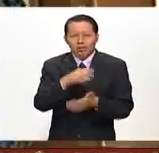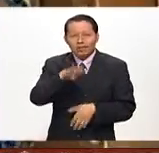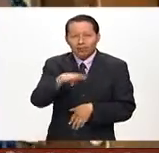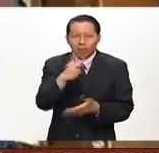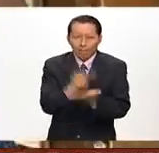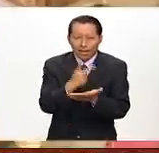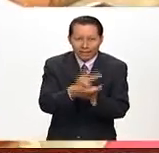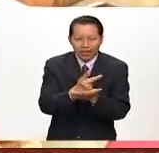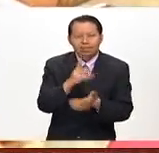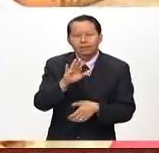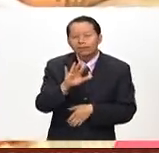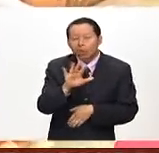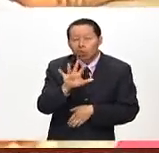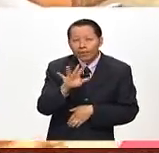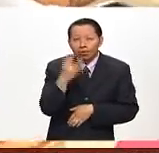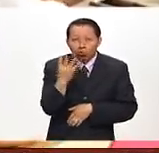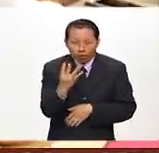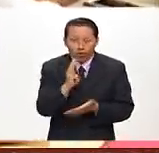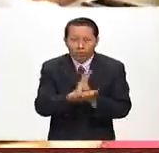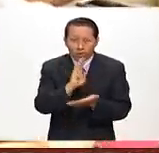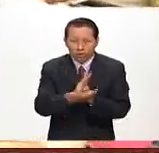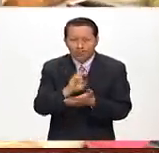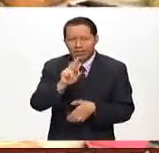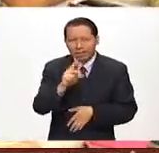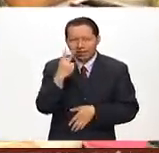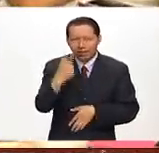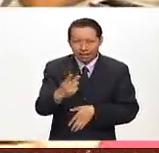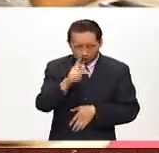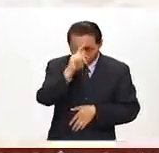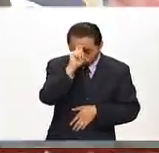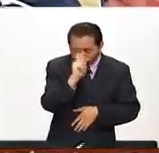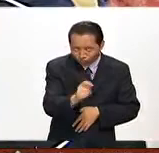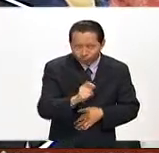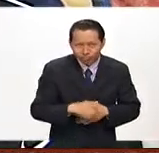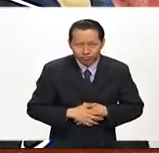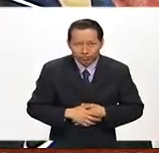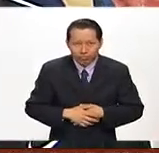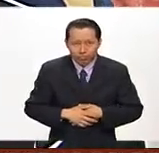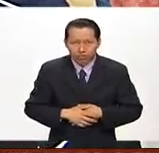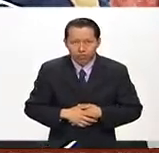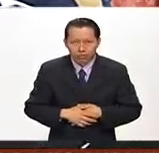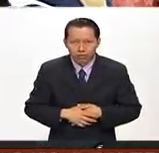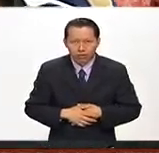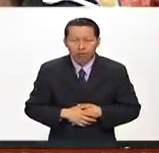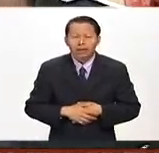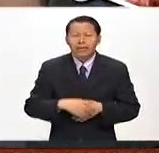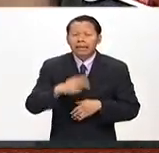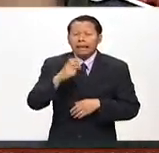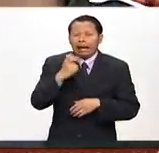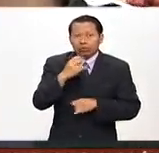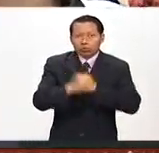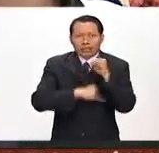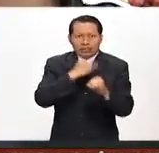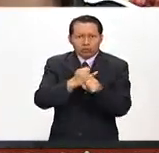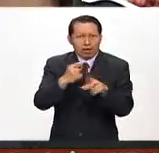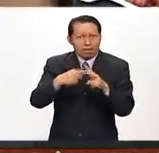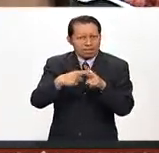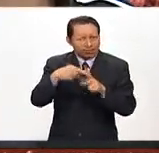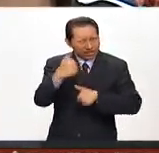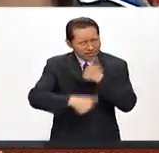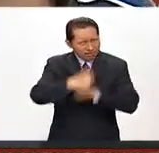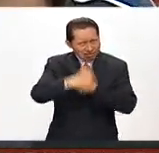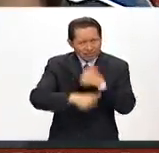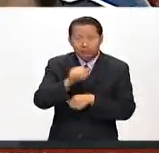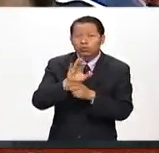plata, 54 de bronce y 32 menciones honoríficas. La Olimpiada Internacional de Matemáticas lleva 57 años,